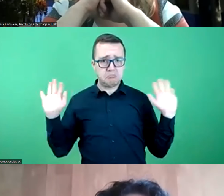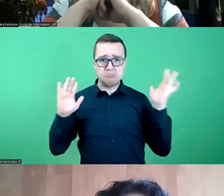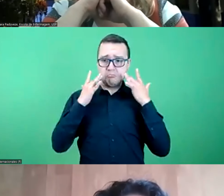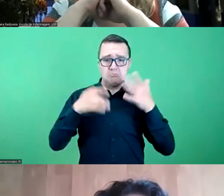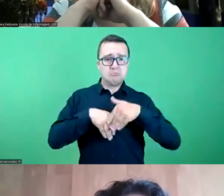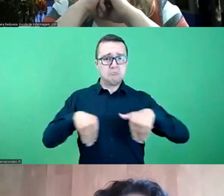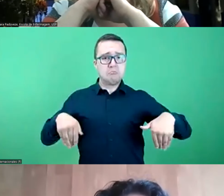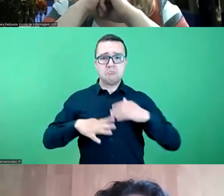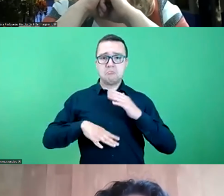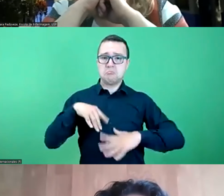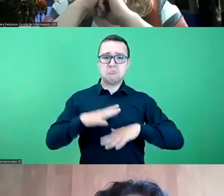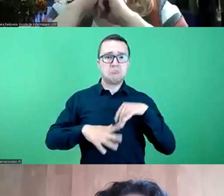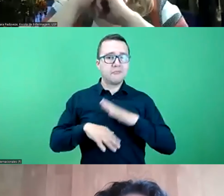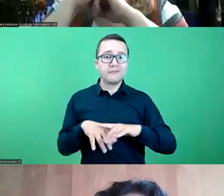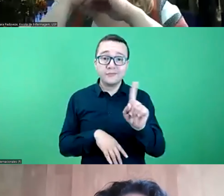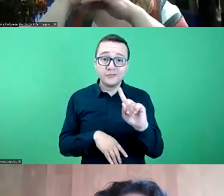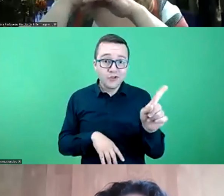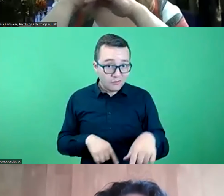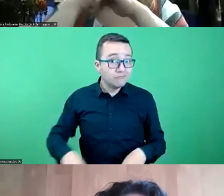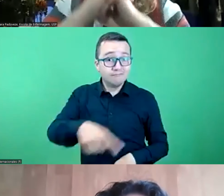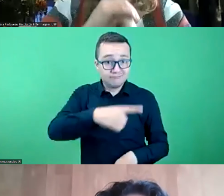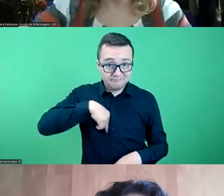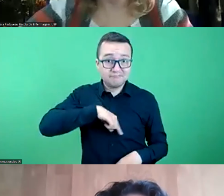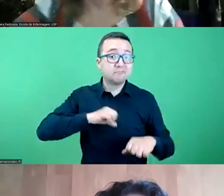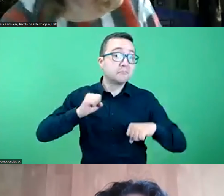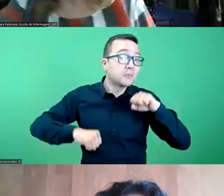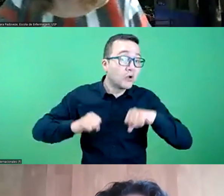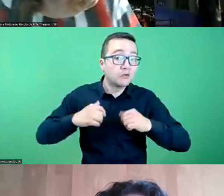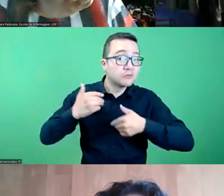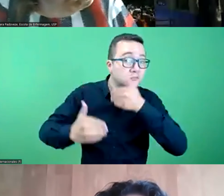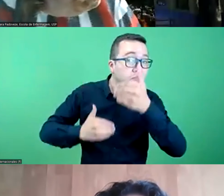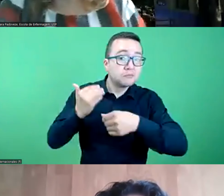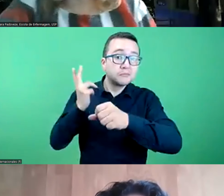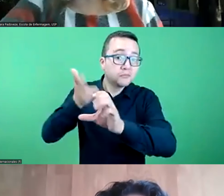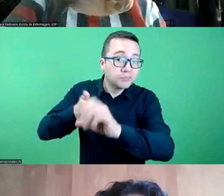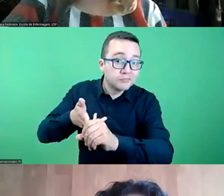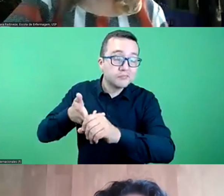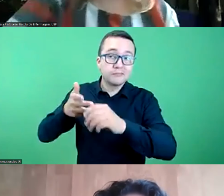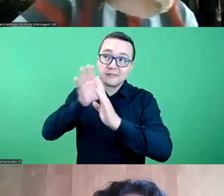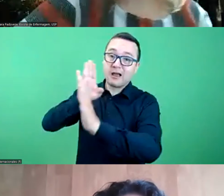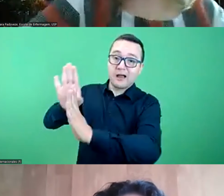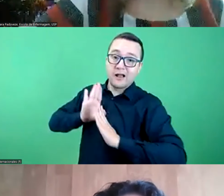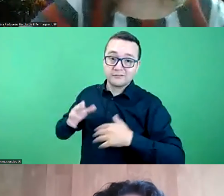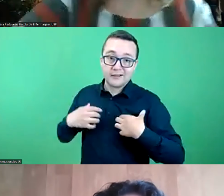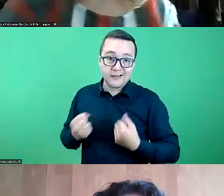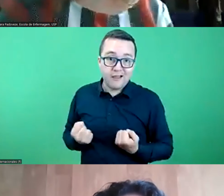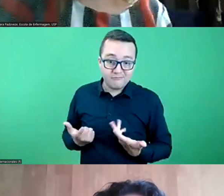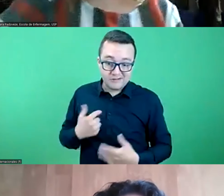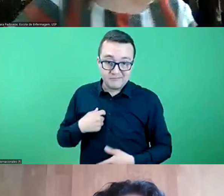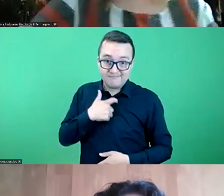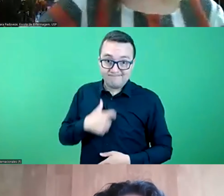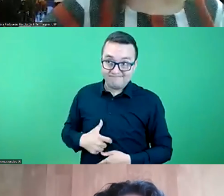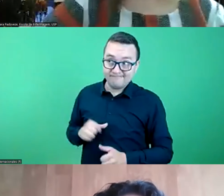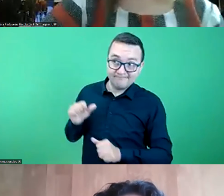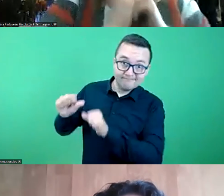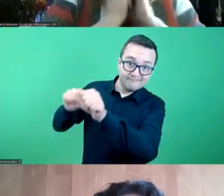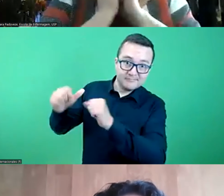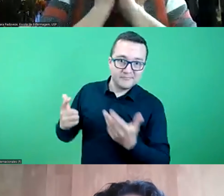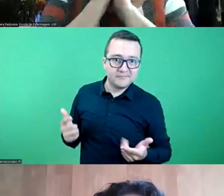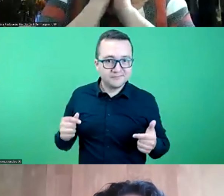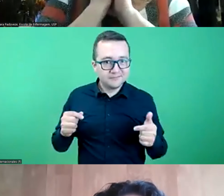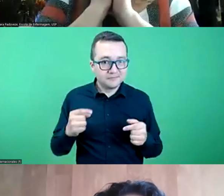Y yo creo que durante el proceso del seminario No sé si todos o